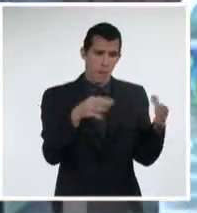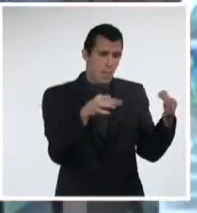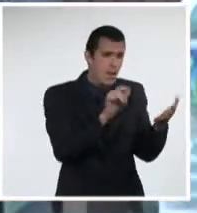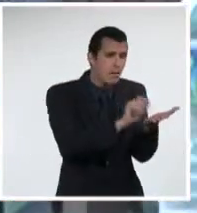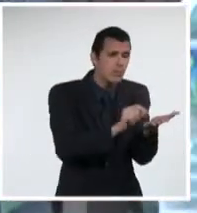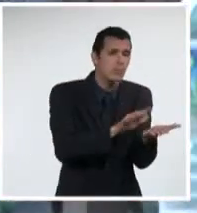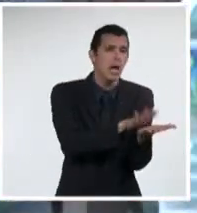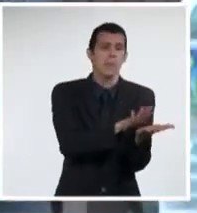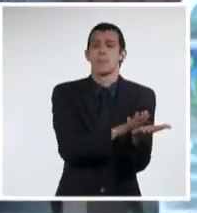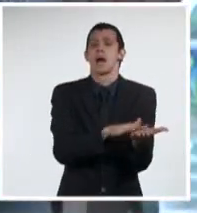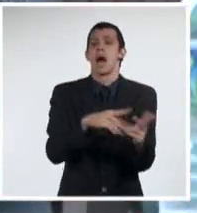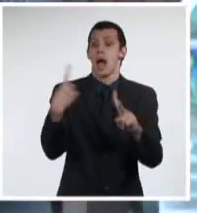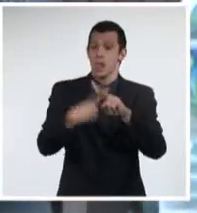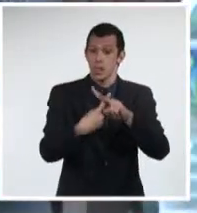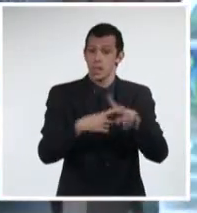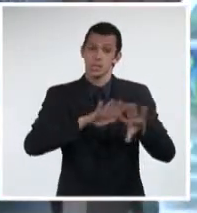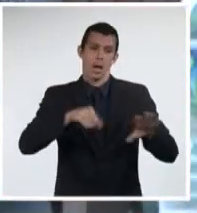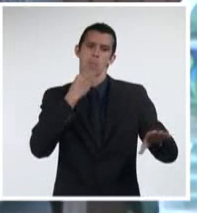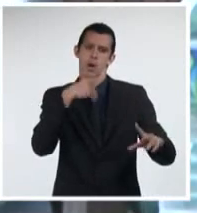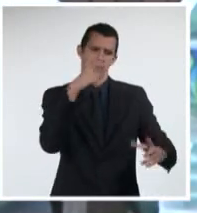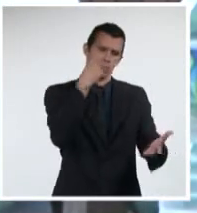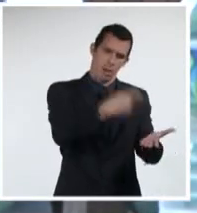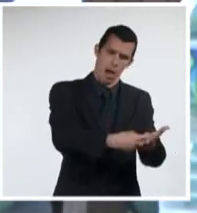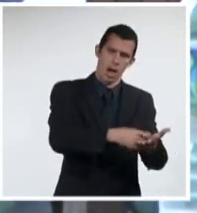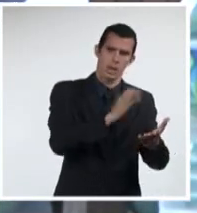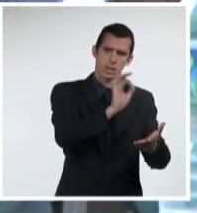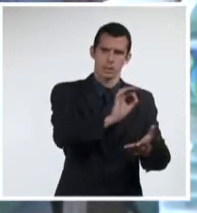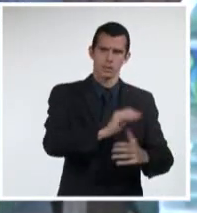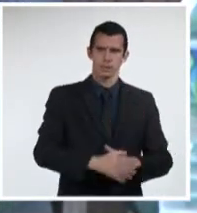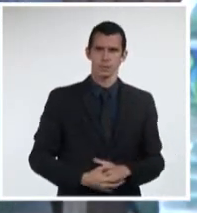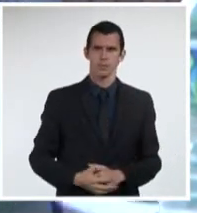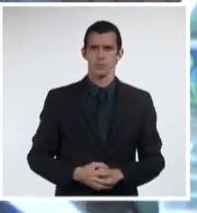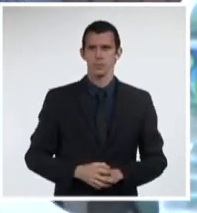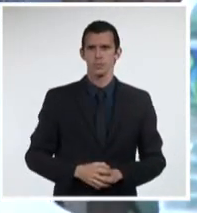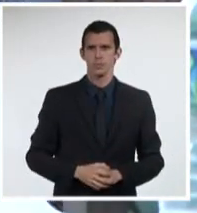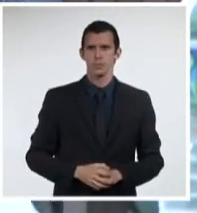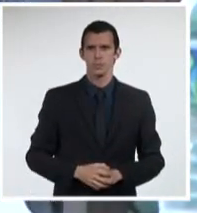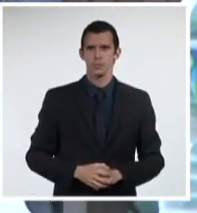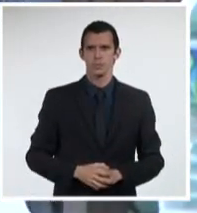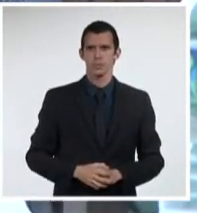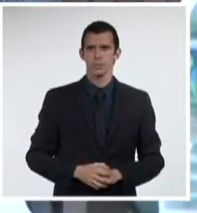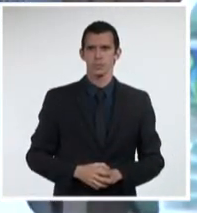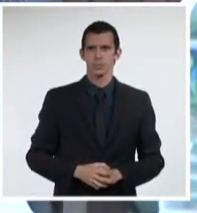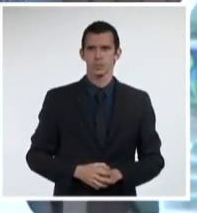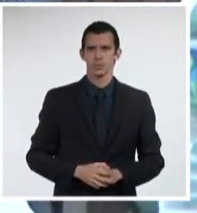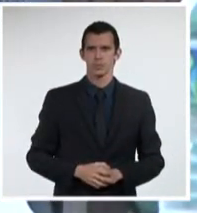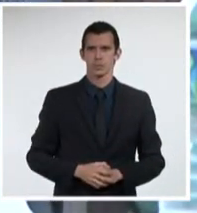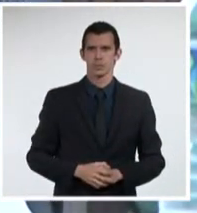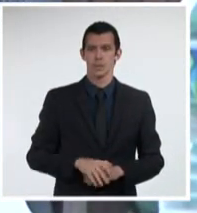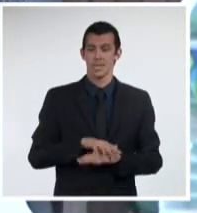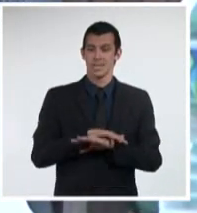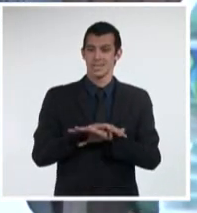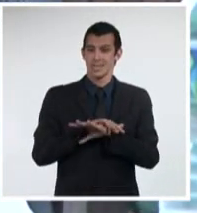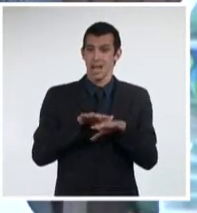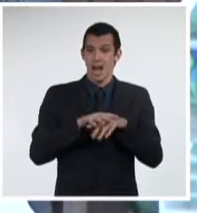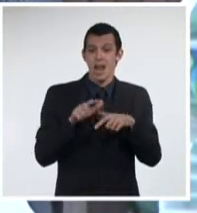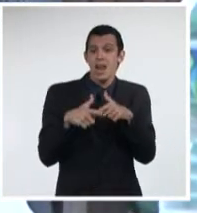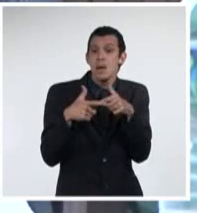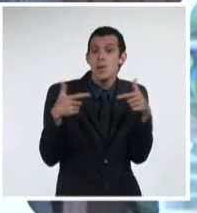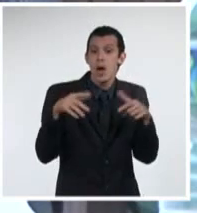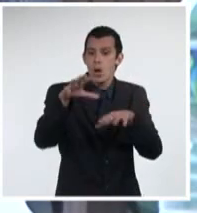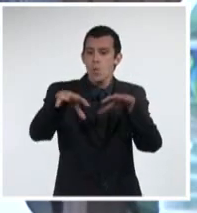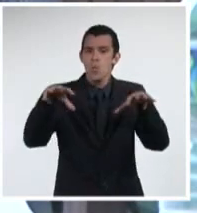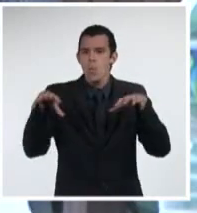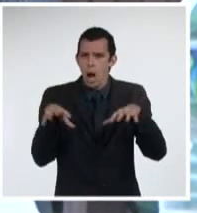comprarlos. Ahora mismo tenemos materiales de la construcción en casi todos los puntos. No tenemos elementos de techo en